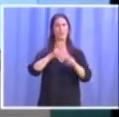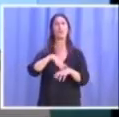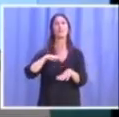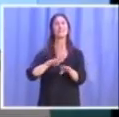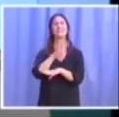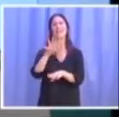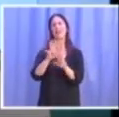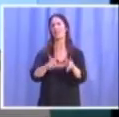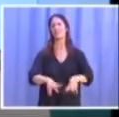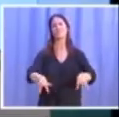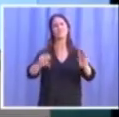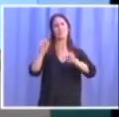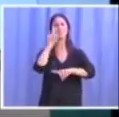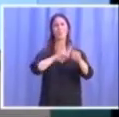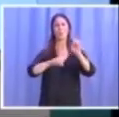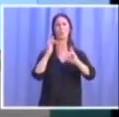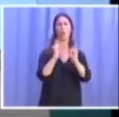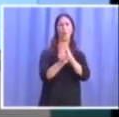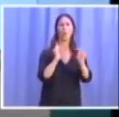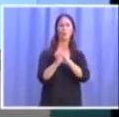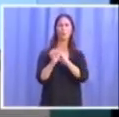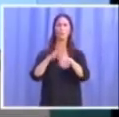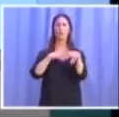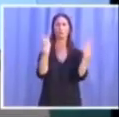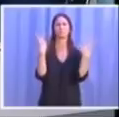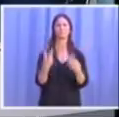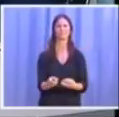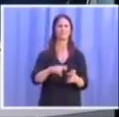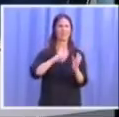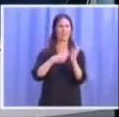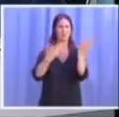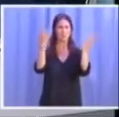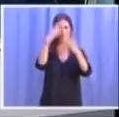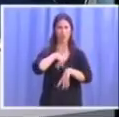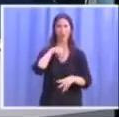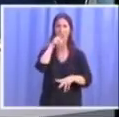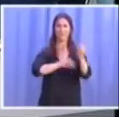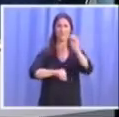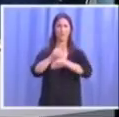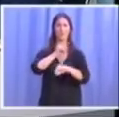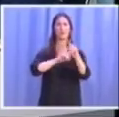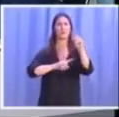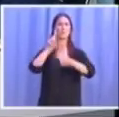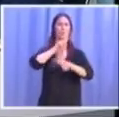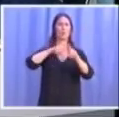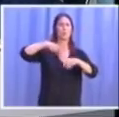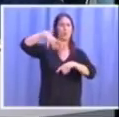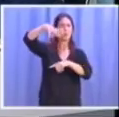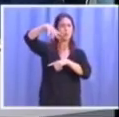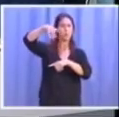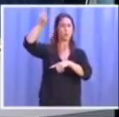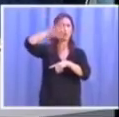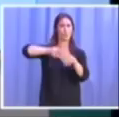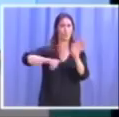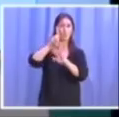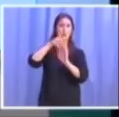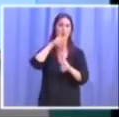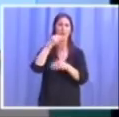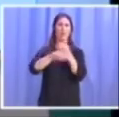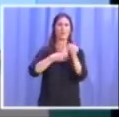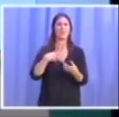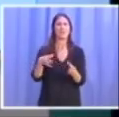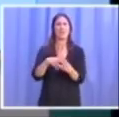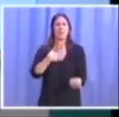se acabaron los problemas de ocupas y se acabaron los asentamientos ilegales. Vamos a arreglar el problema de la luz en la zona norte. Vamos a hacer el Granada